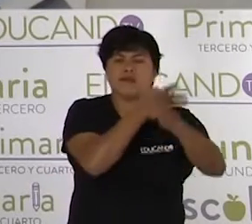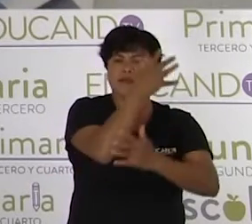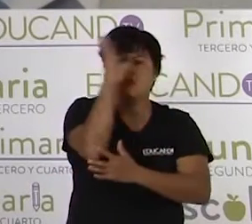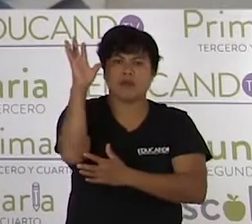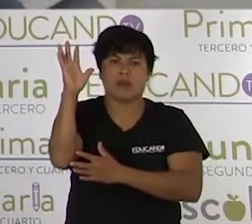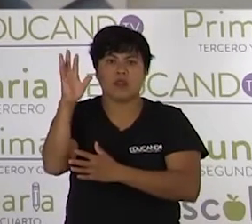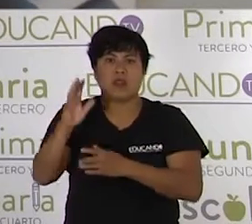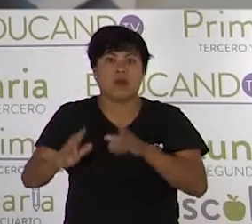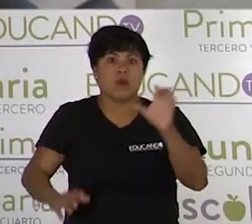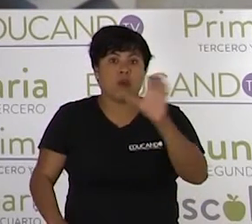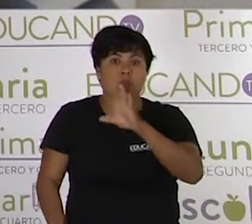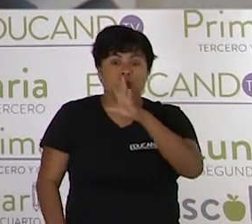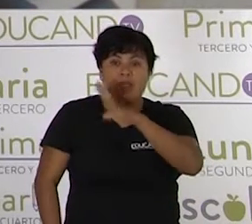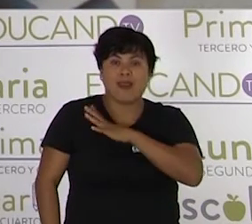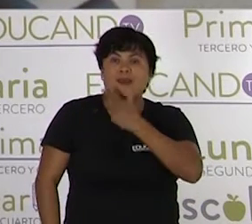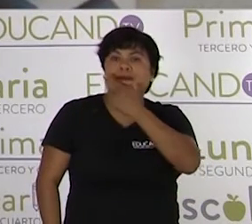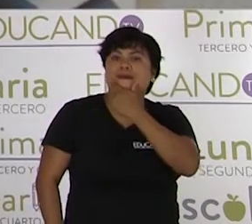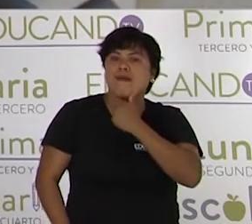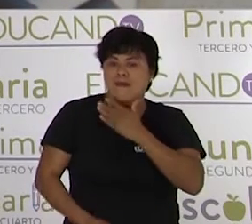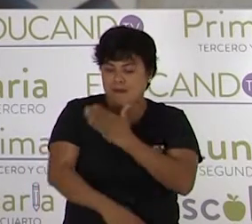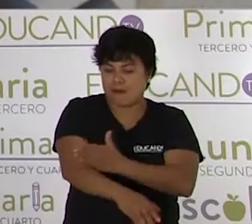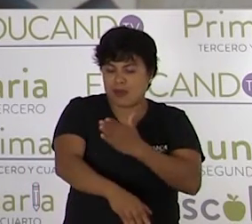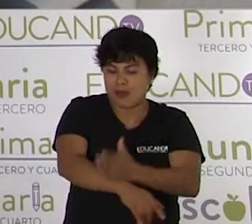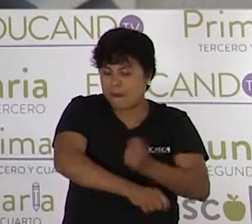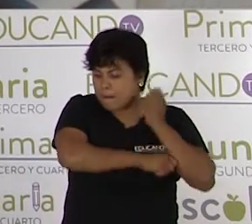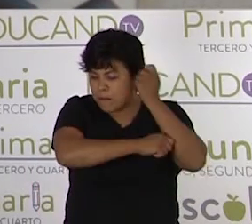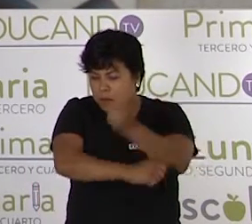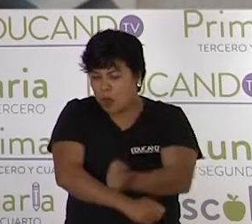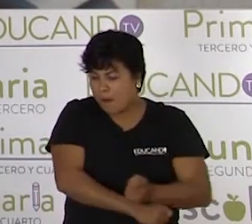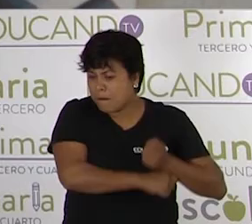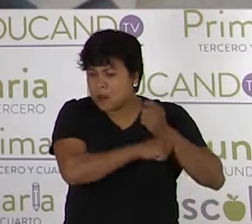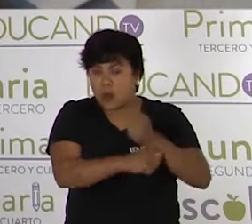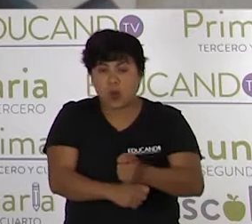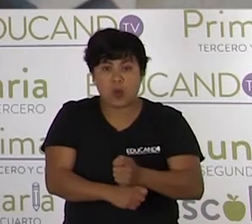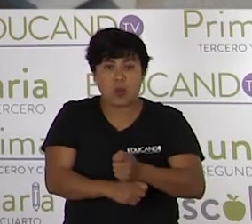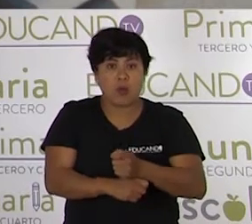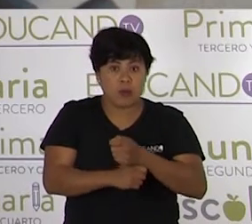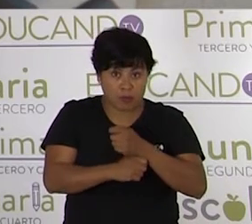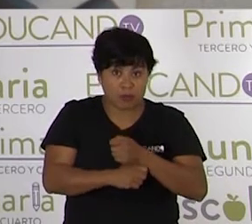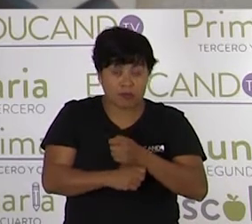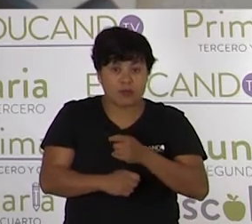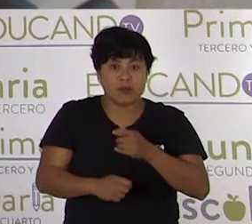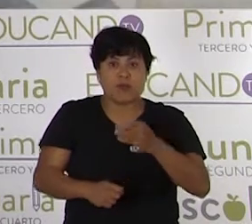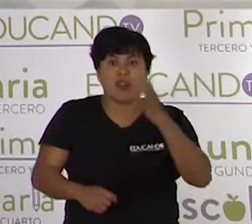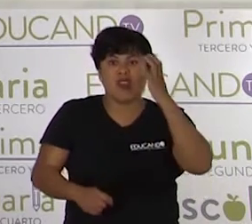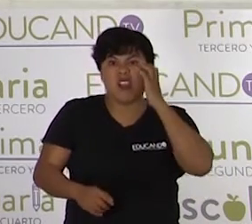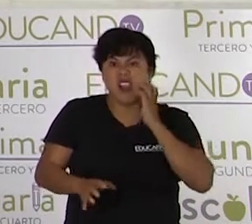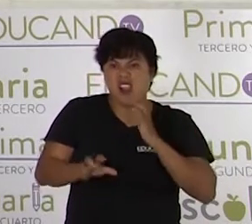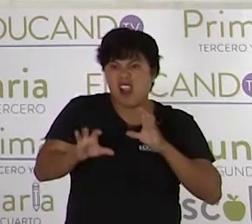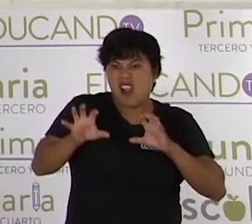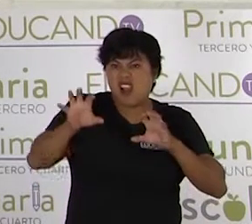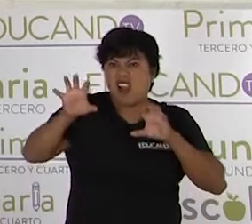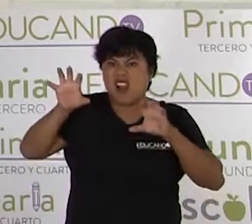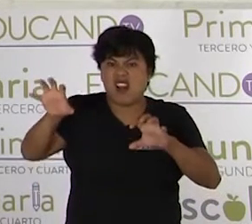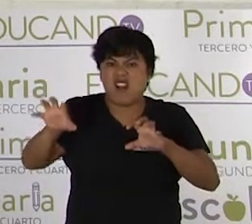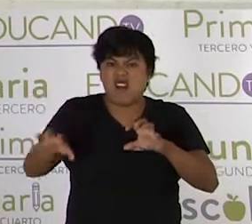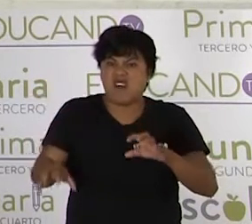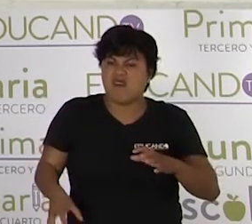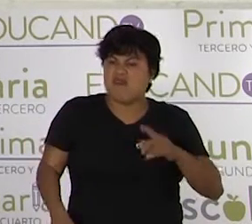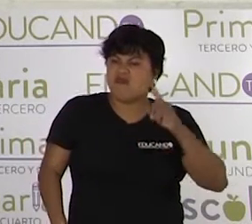que halló un leñador. Con tono feroz, le